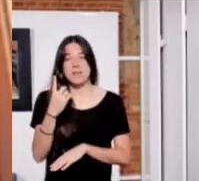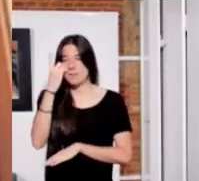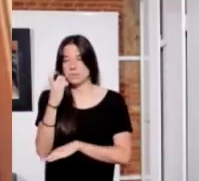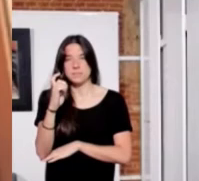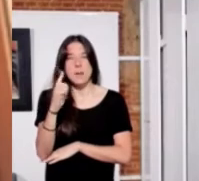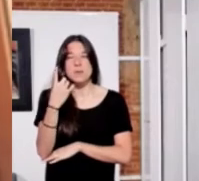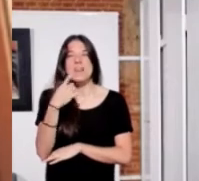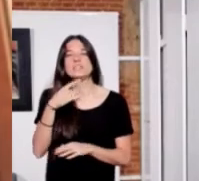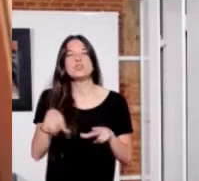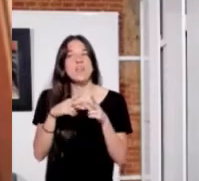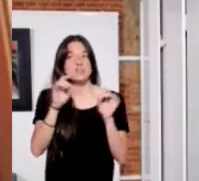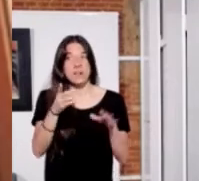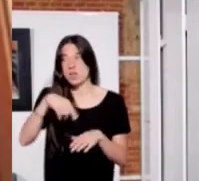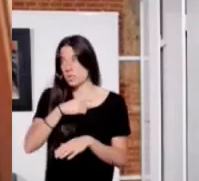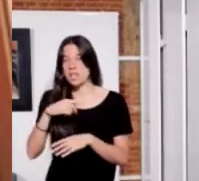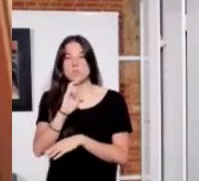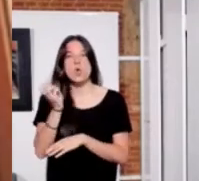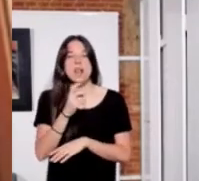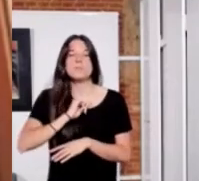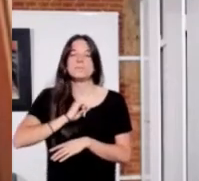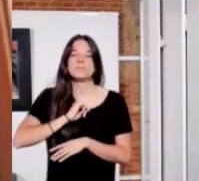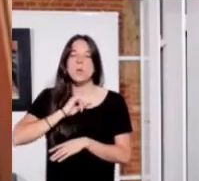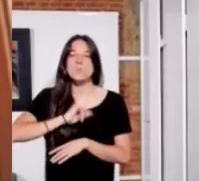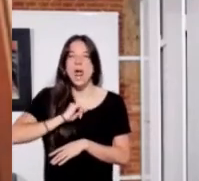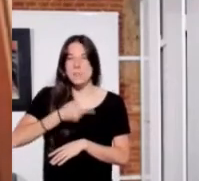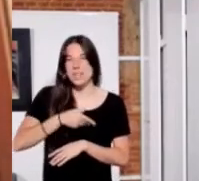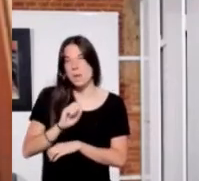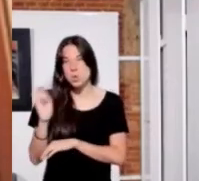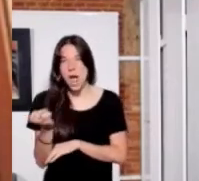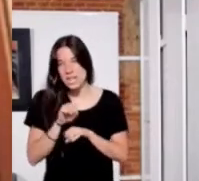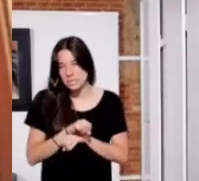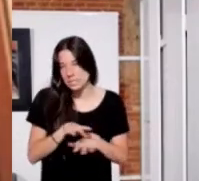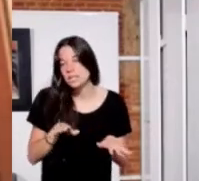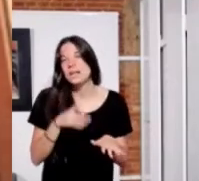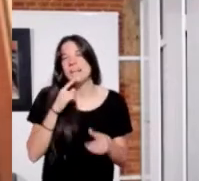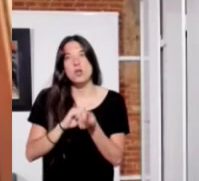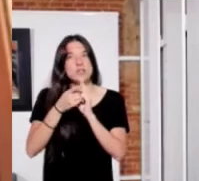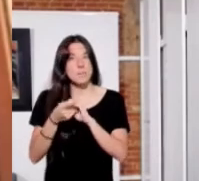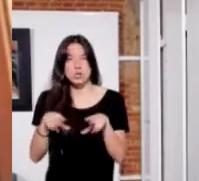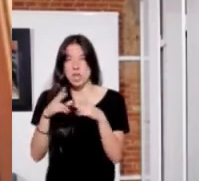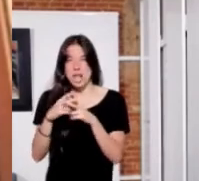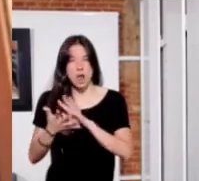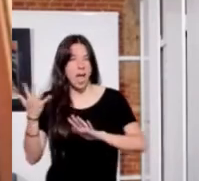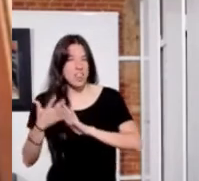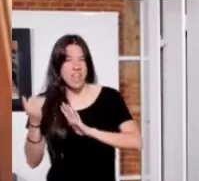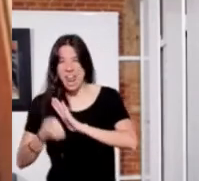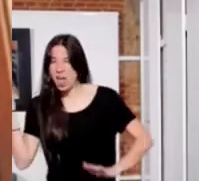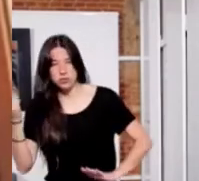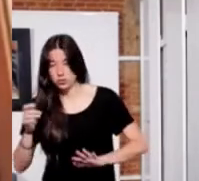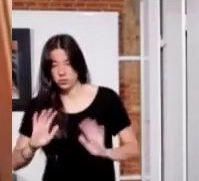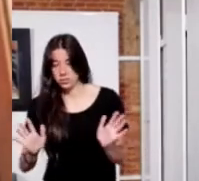nuestras, moralmente plurales y aceleradas, donde los cambios sociales son, como digo,